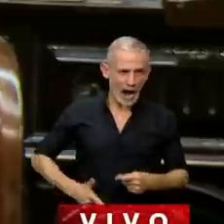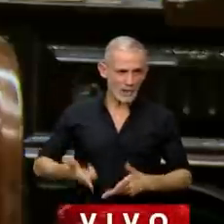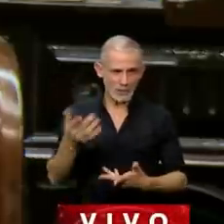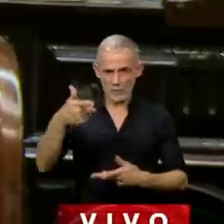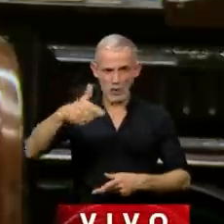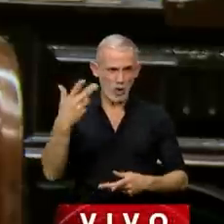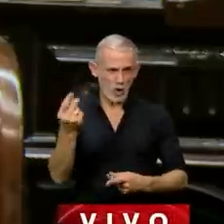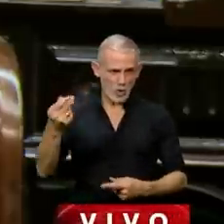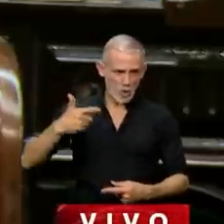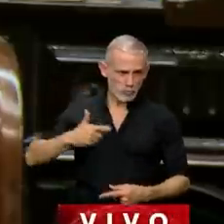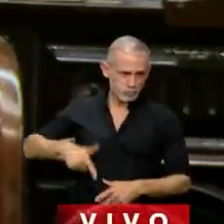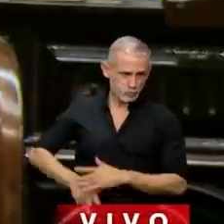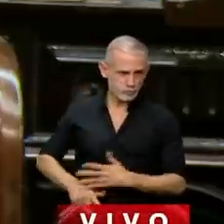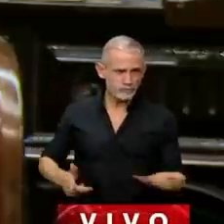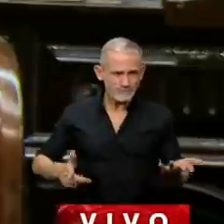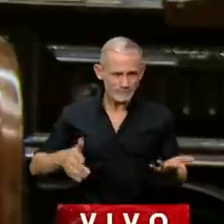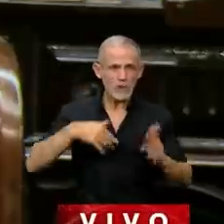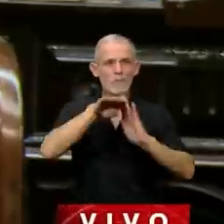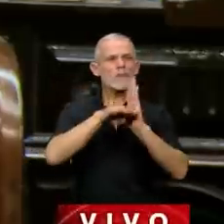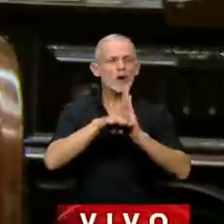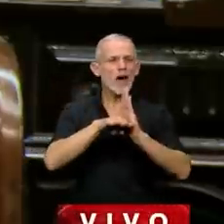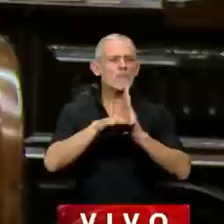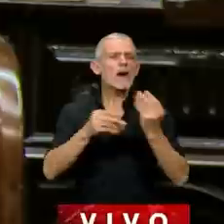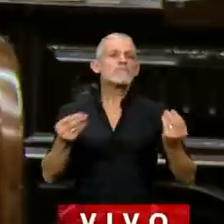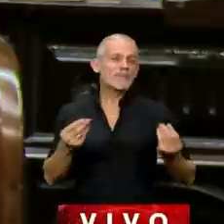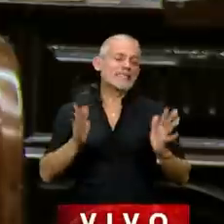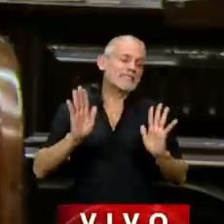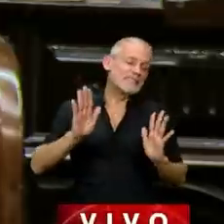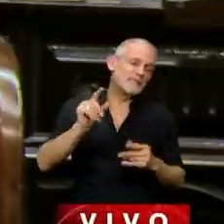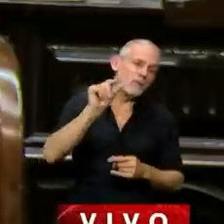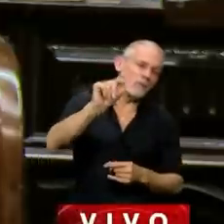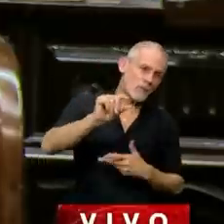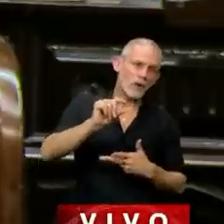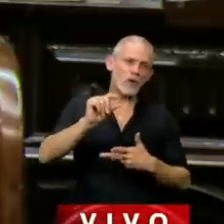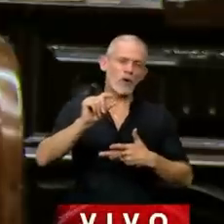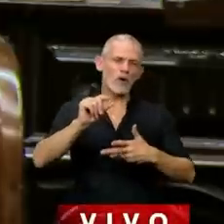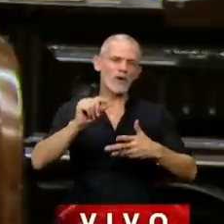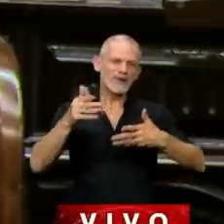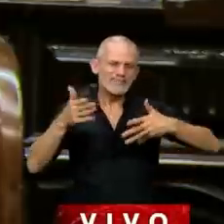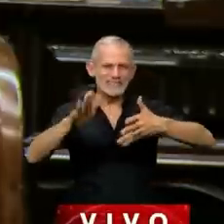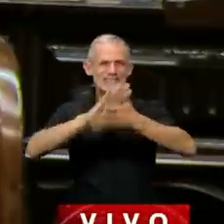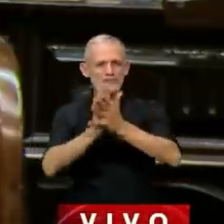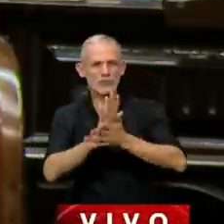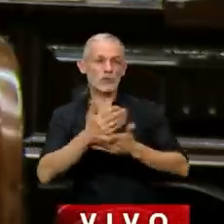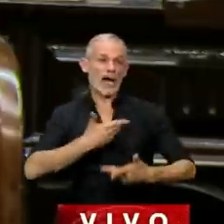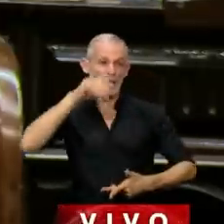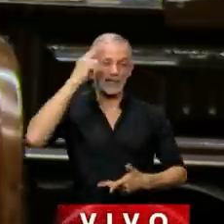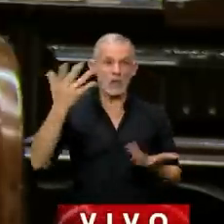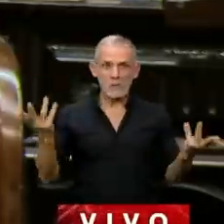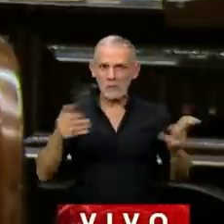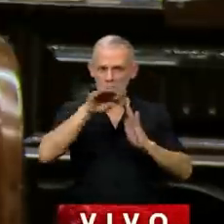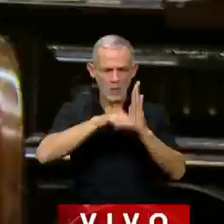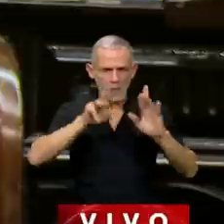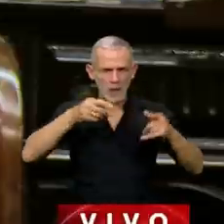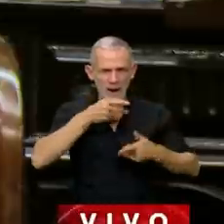fuego. Entonces, este programa es parcialmente un camino. Si el Estado no tiene una